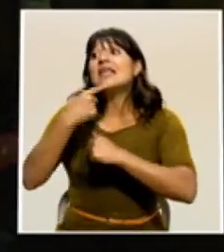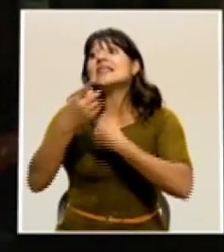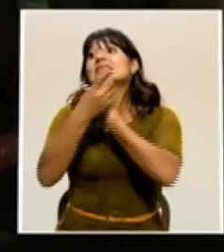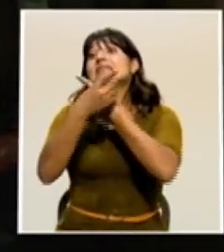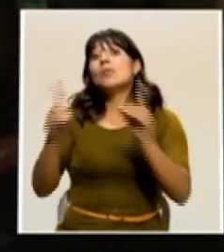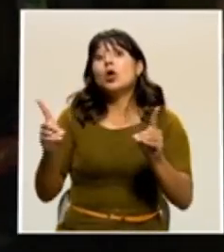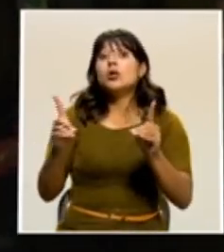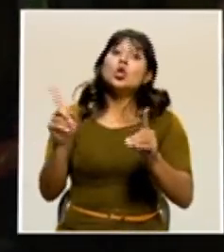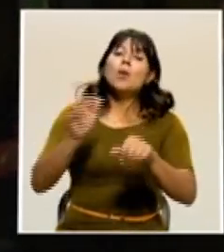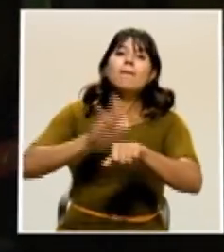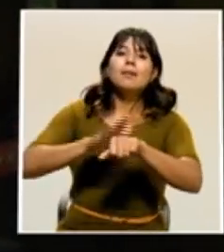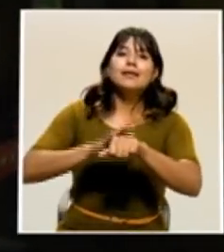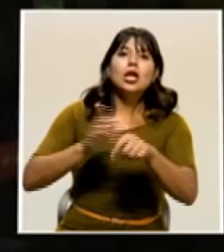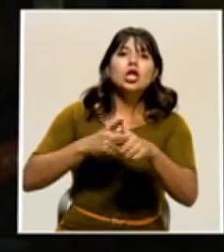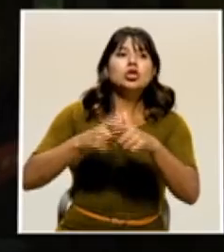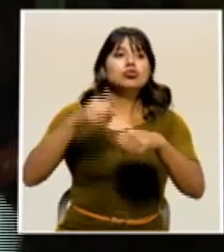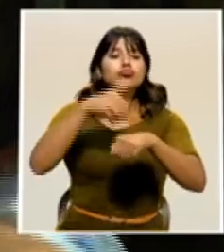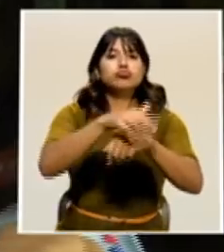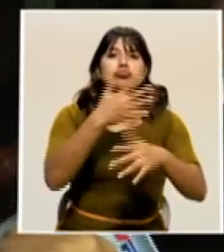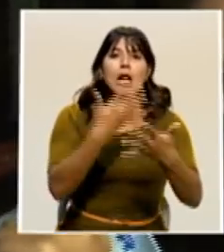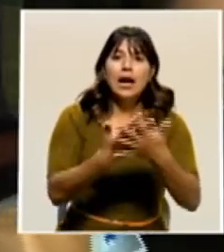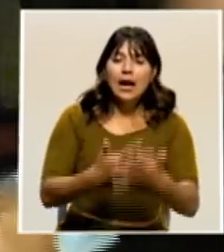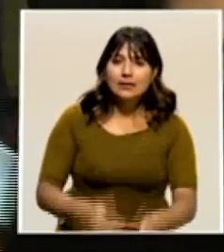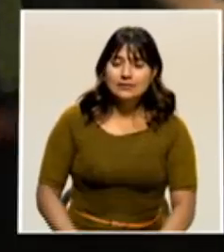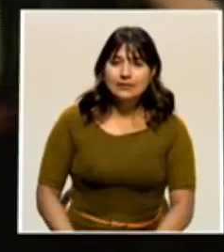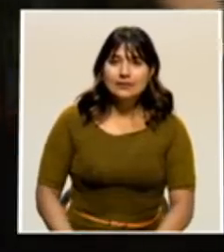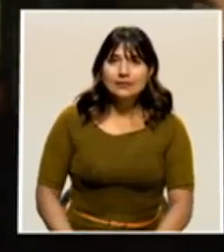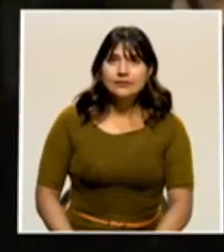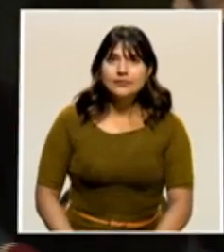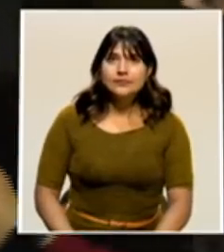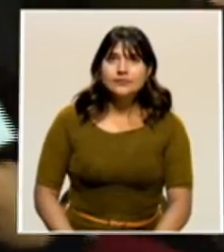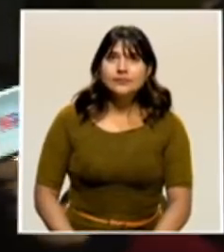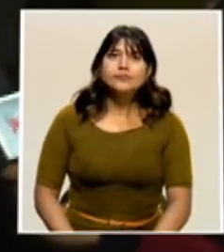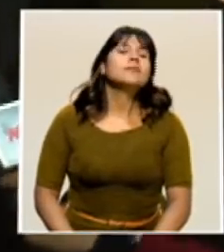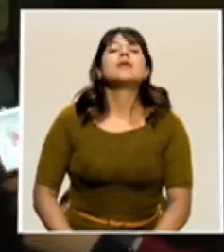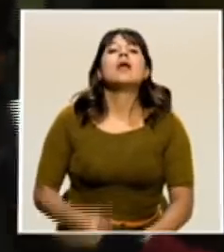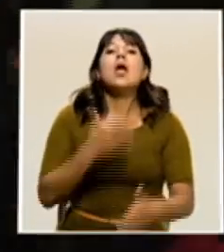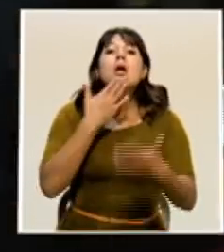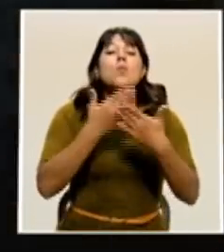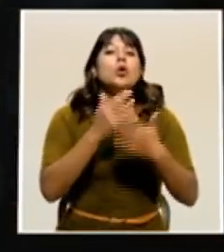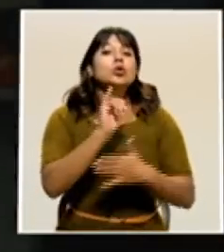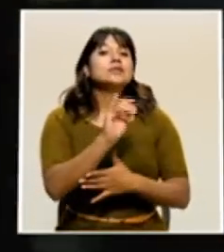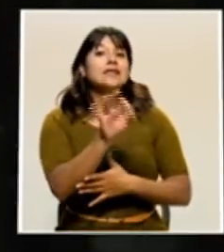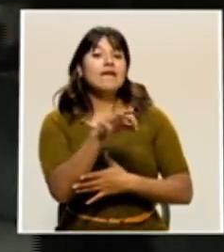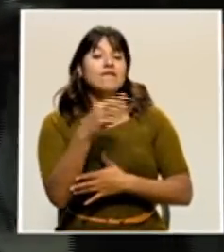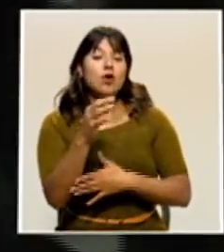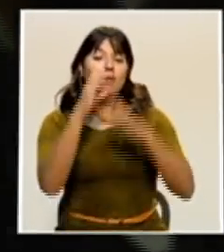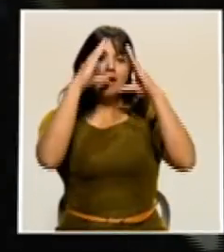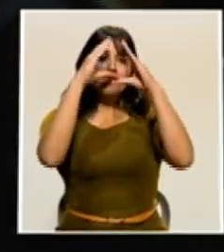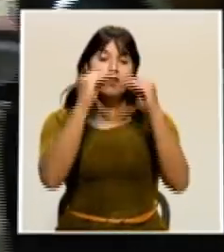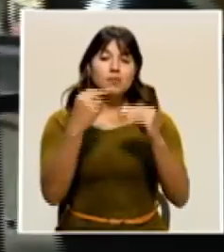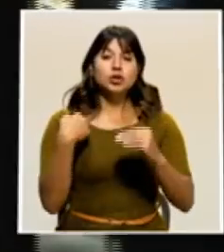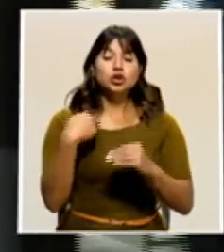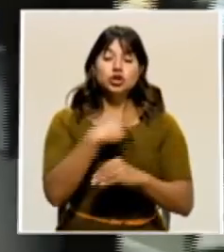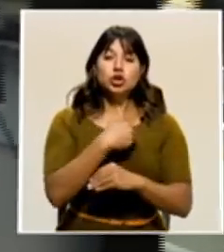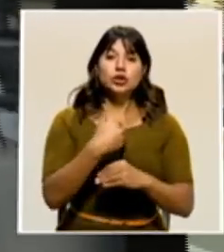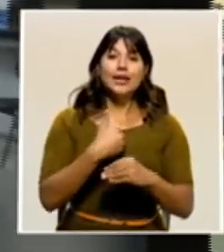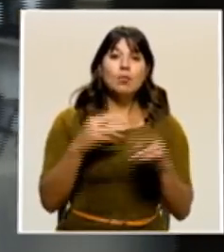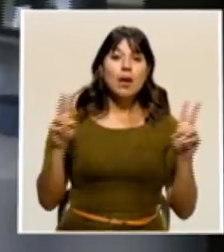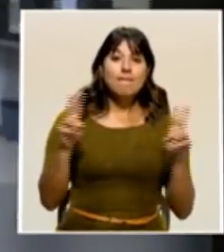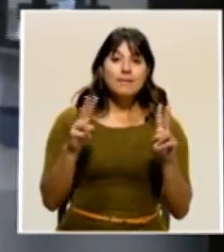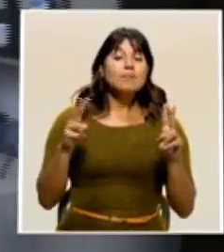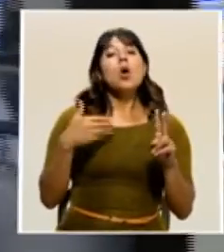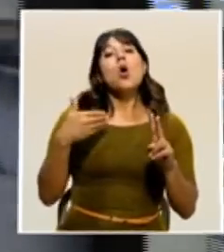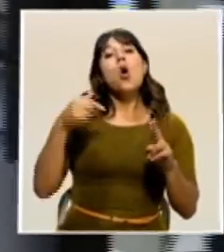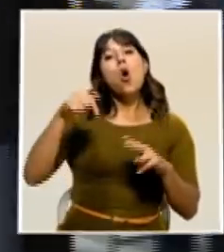me encarcelaron. Gracias, don Juan Carlos. Por competir, lo encarcelaron. Bien, de esta manera es la información que tenemos en vivo de la salida de